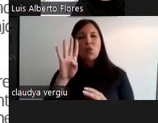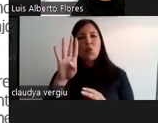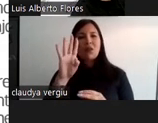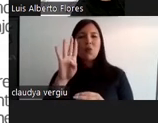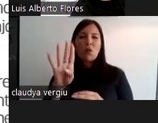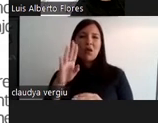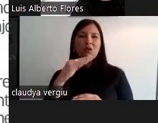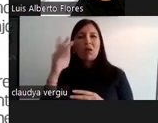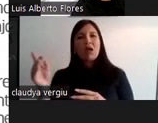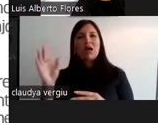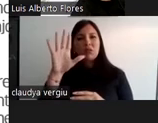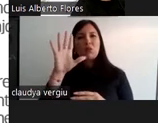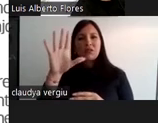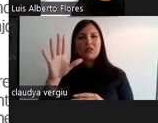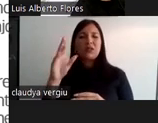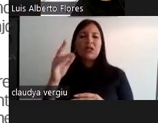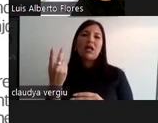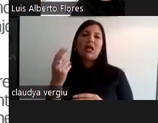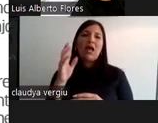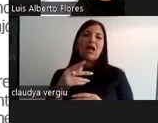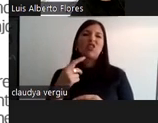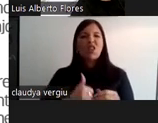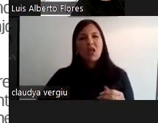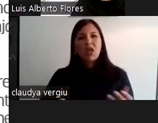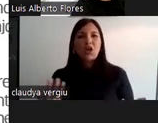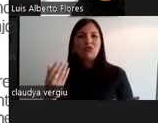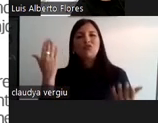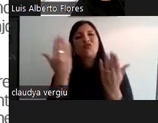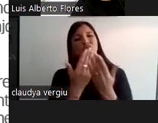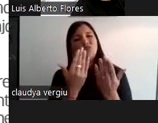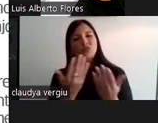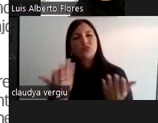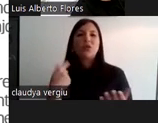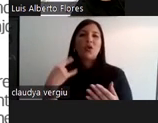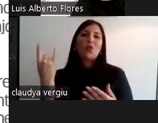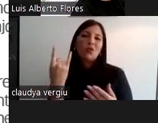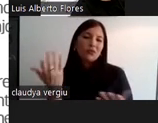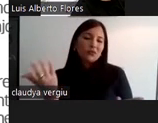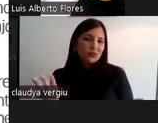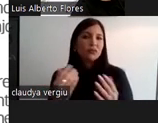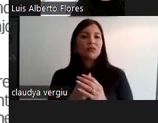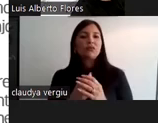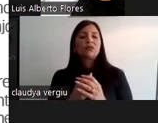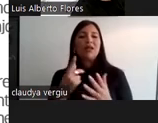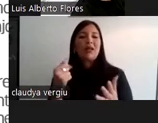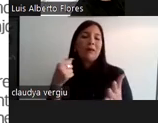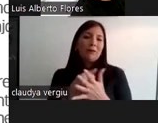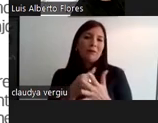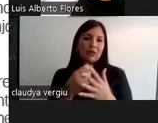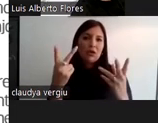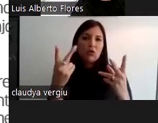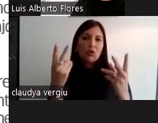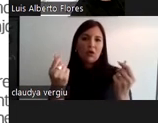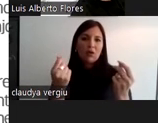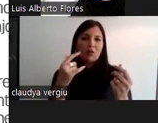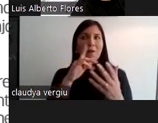y cincuenta y siete años tiene una carga familiar tiene un hijo que puede estar en el colegio o en la universidad y está impactando entonces en sus